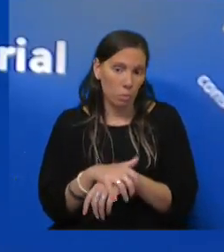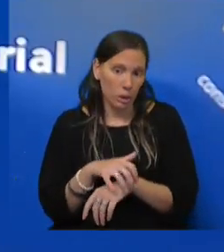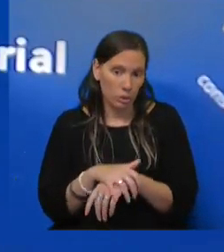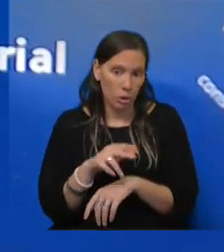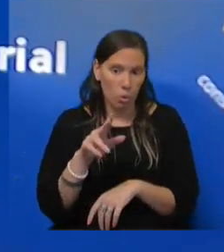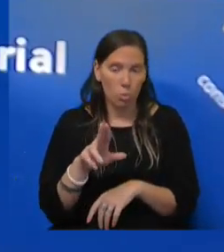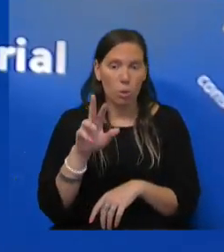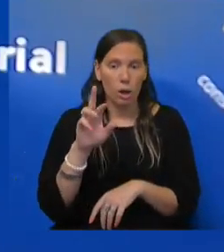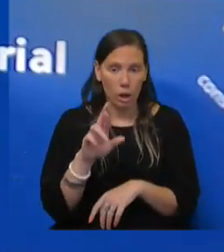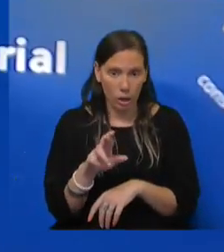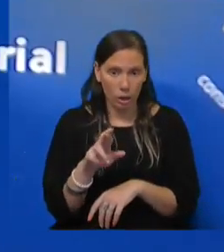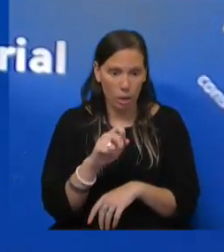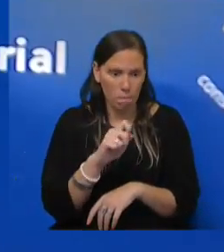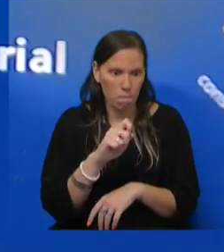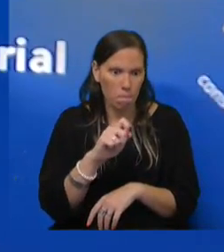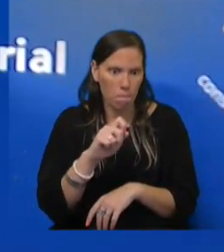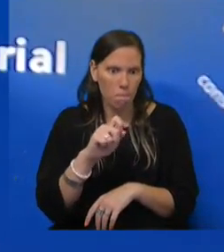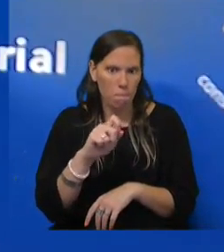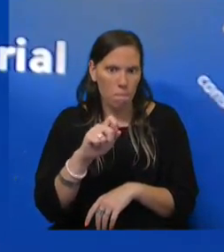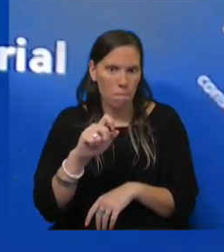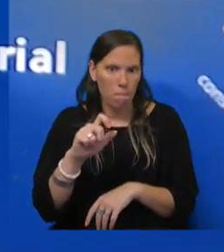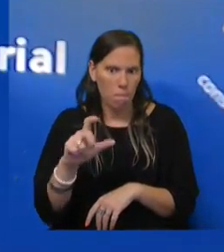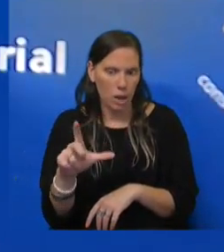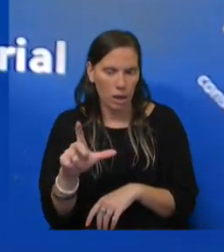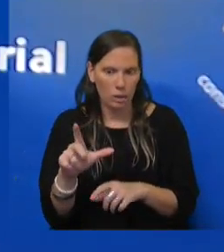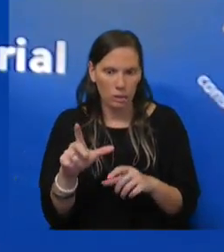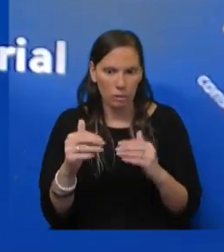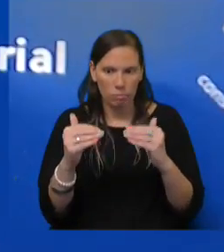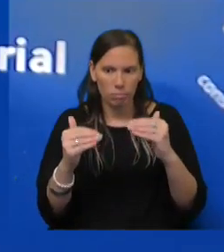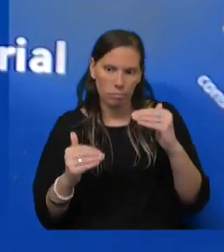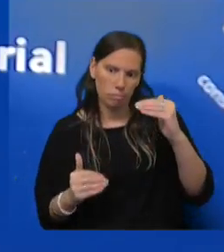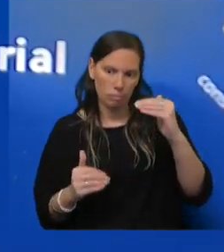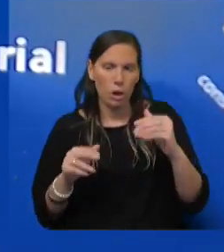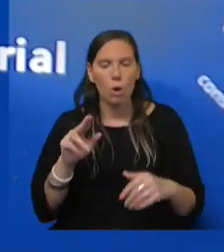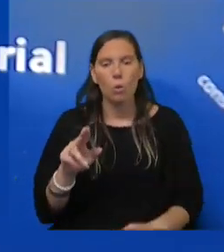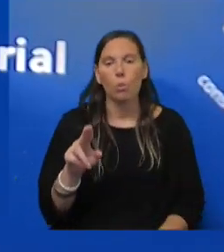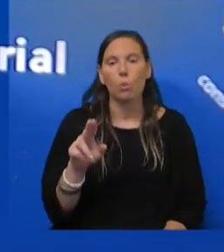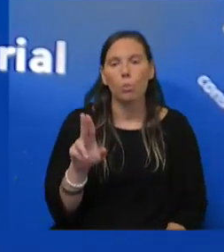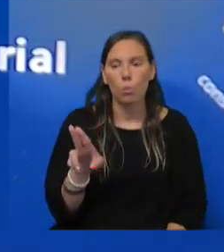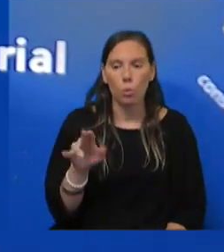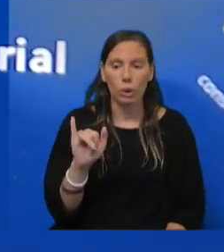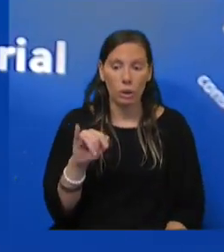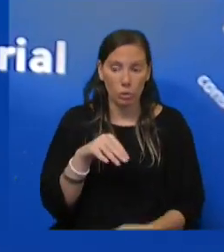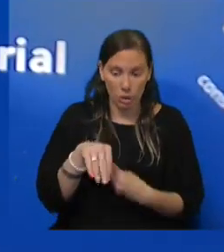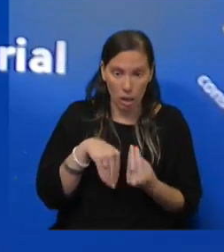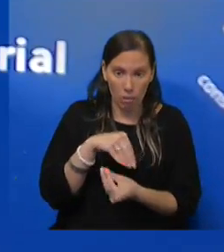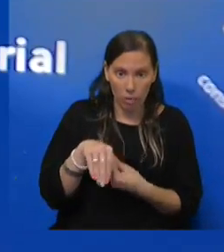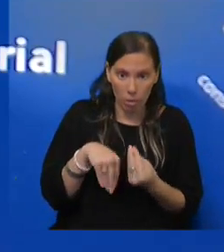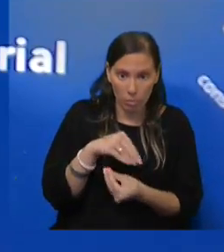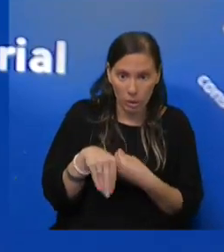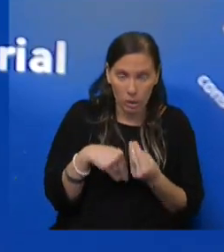unidad reajustable se fue disparando y distanciando por ejemplo de la unidad indexada entonces a esta familia se les hizo